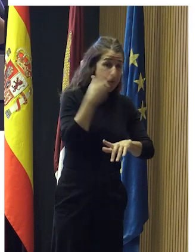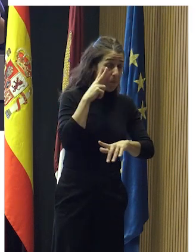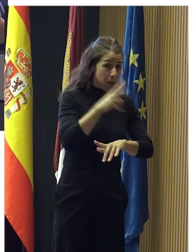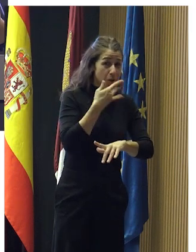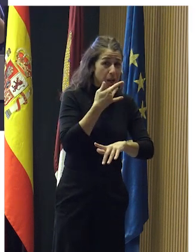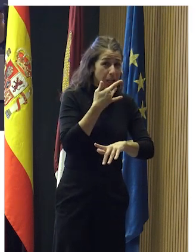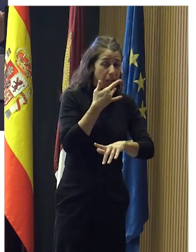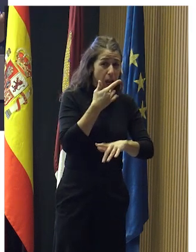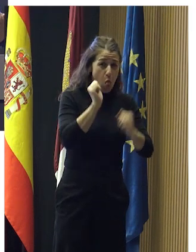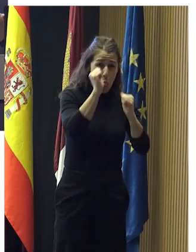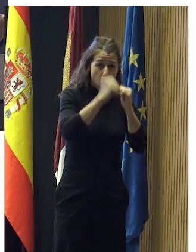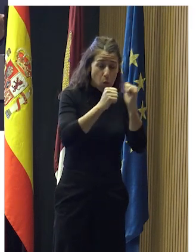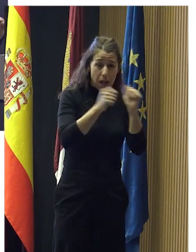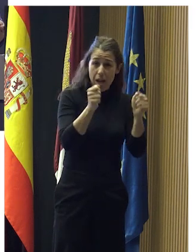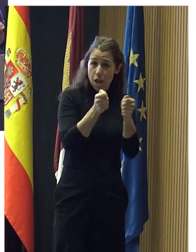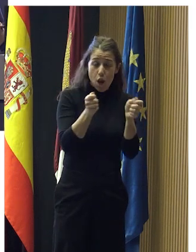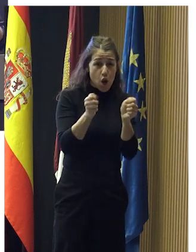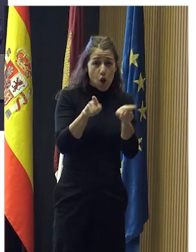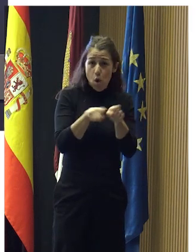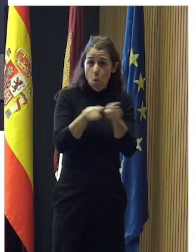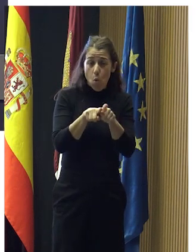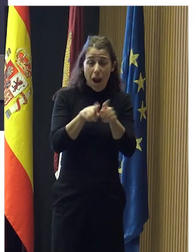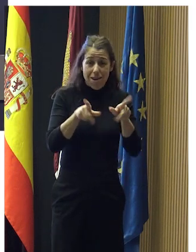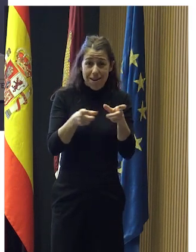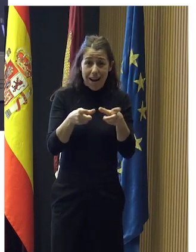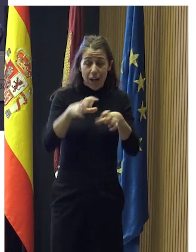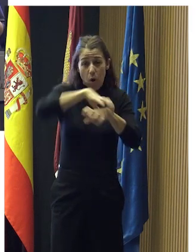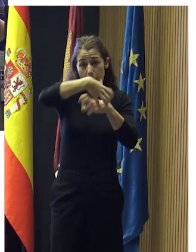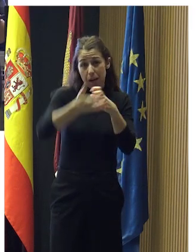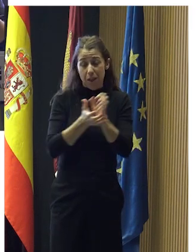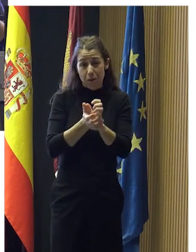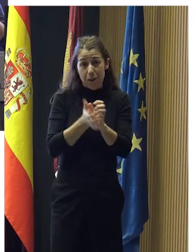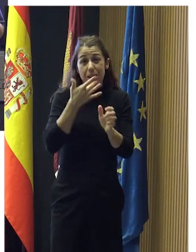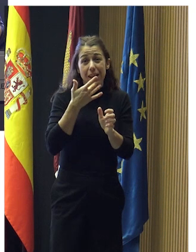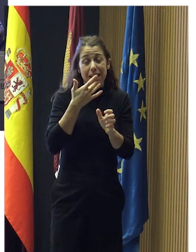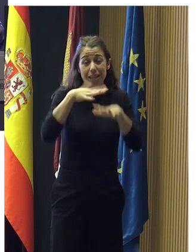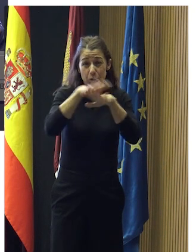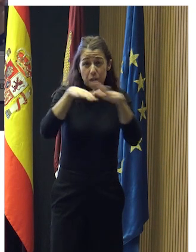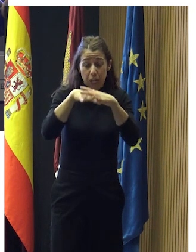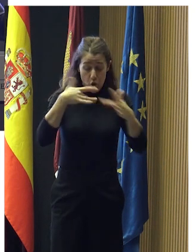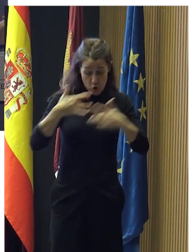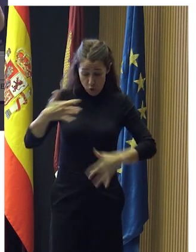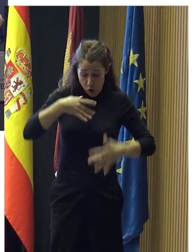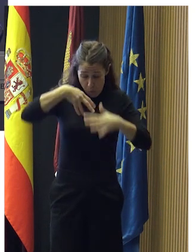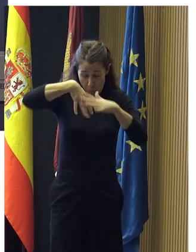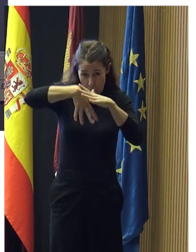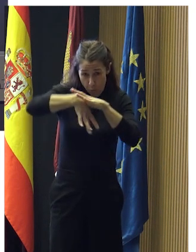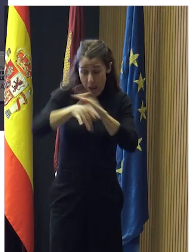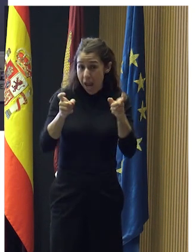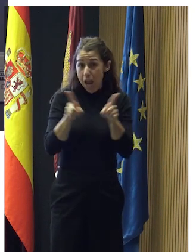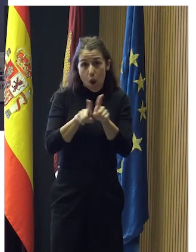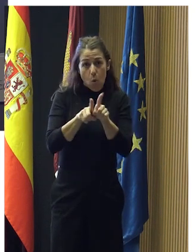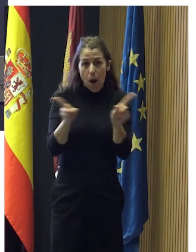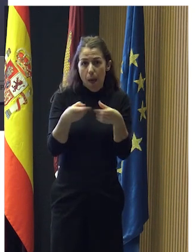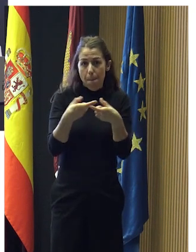y que eran endurecidas, como el caparazón de un cangrejo, y además tenían ramificaciones que infiltraban los tejidos y los órganos, como las patas de un cangrejo,